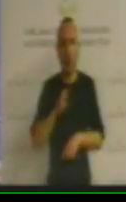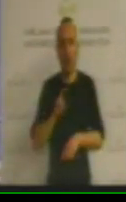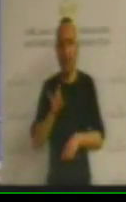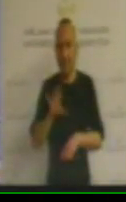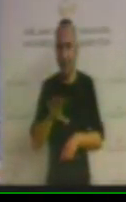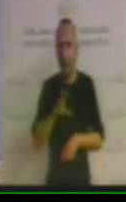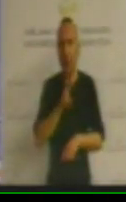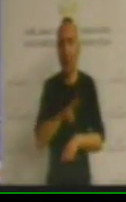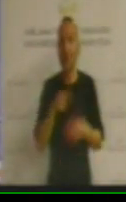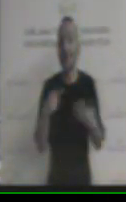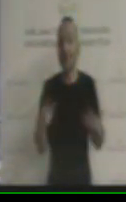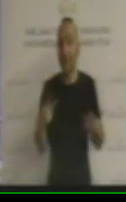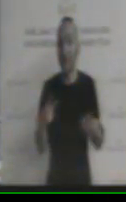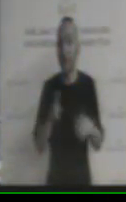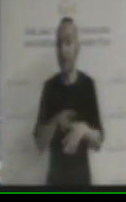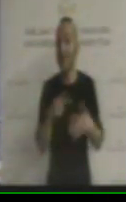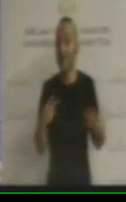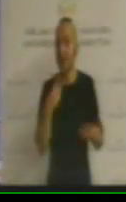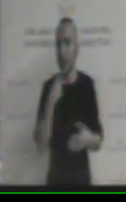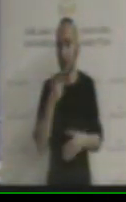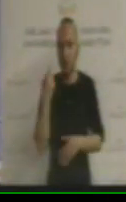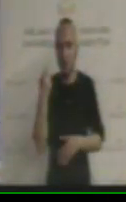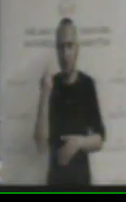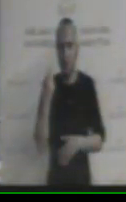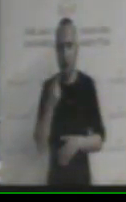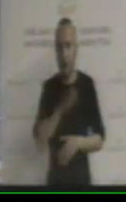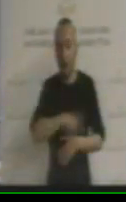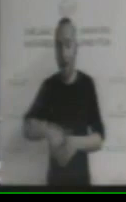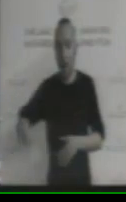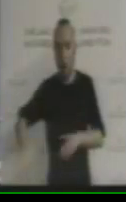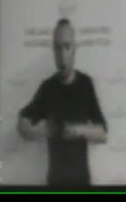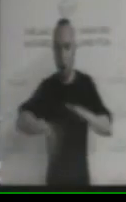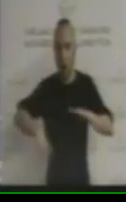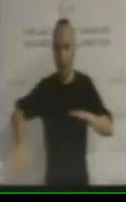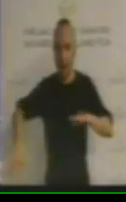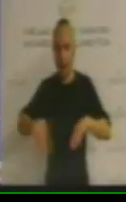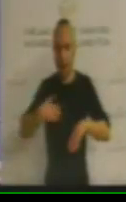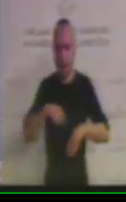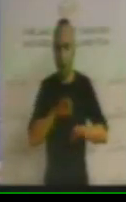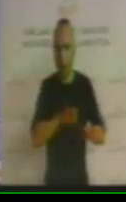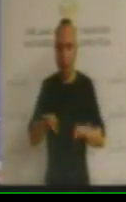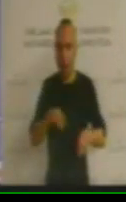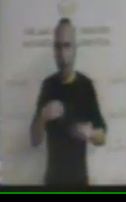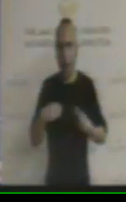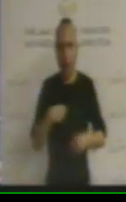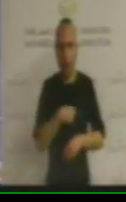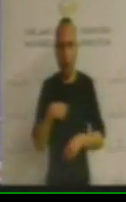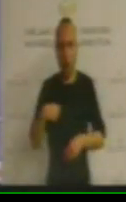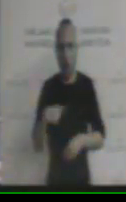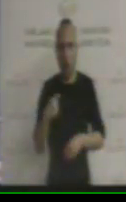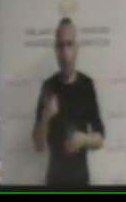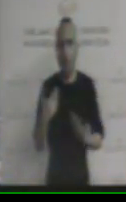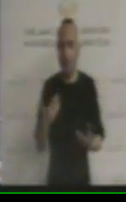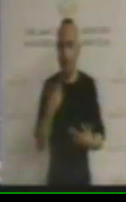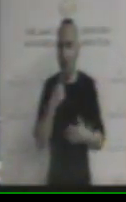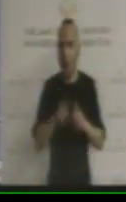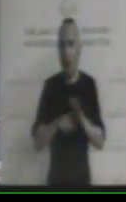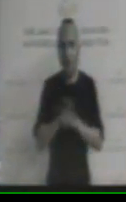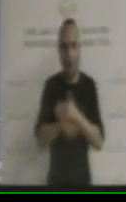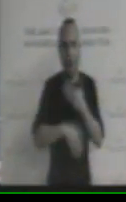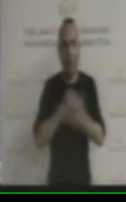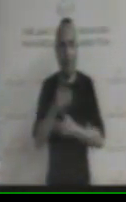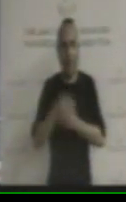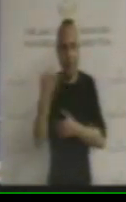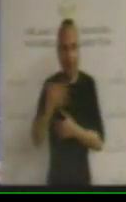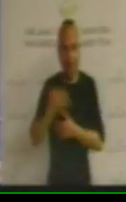fueron 27 menores atendidos en preparación para la vida autónoma y 10. Es un avance, es cierto, pero está alejado de la